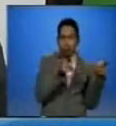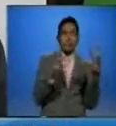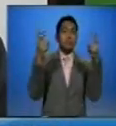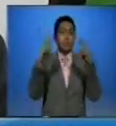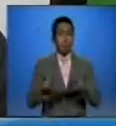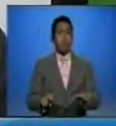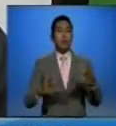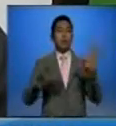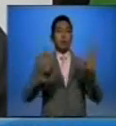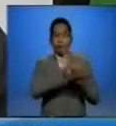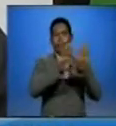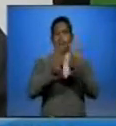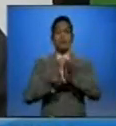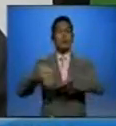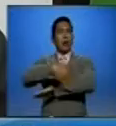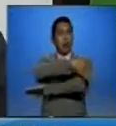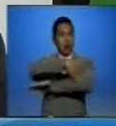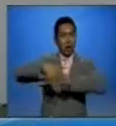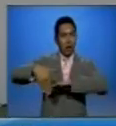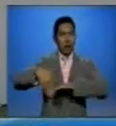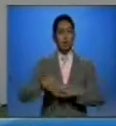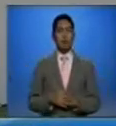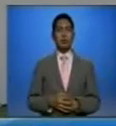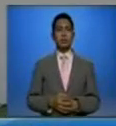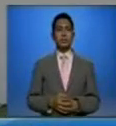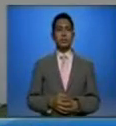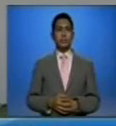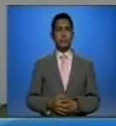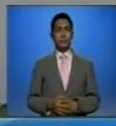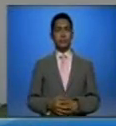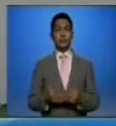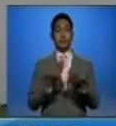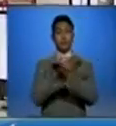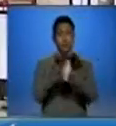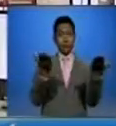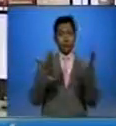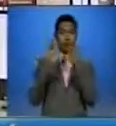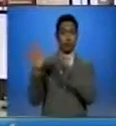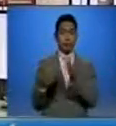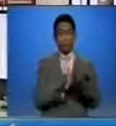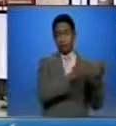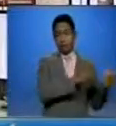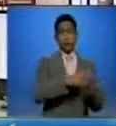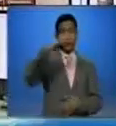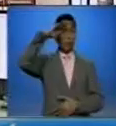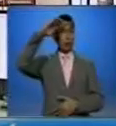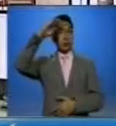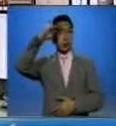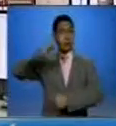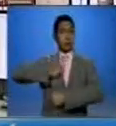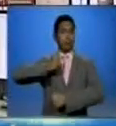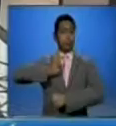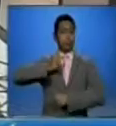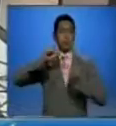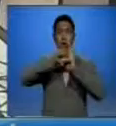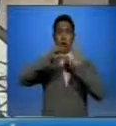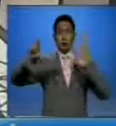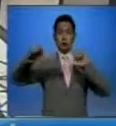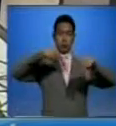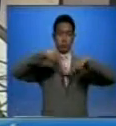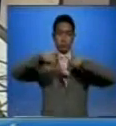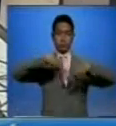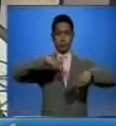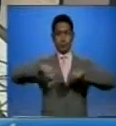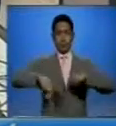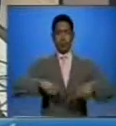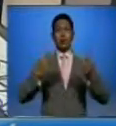su totalidad, restringida la zona sur. Para ello se han realizado las coordinaciones entre Policía, Fuerzas Armadas, Agencia Metropolitana de Tránsito